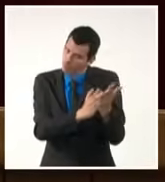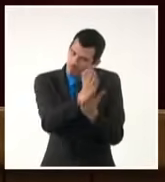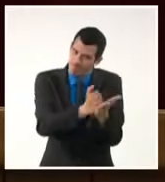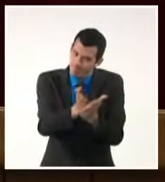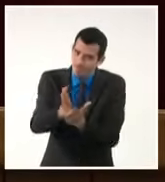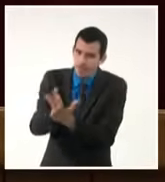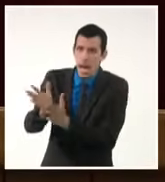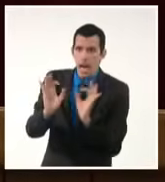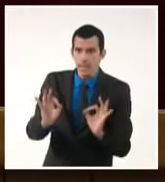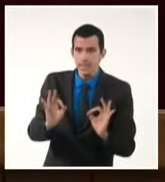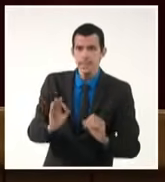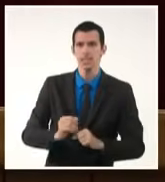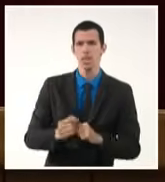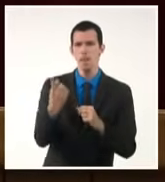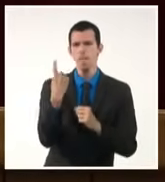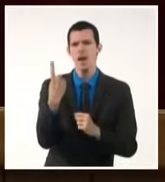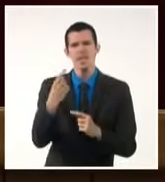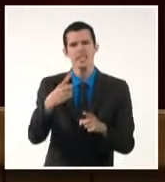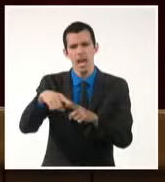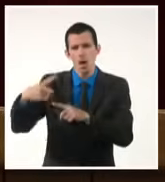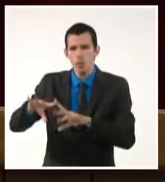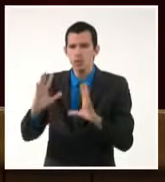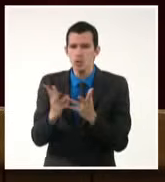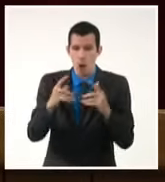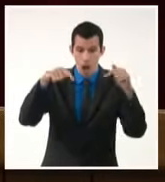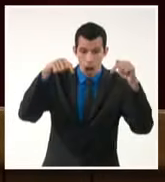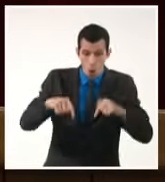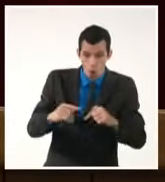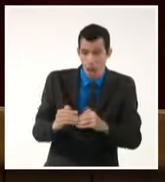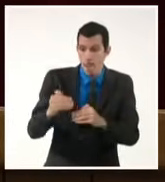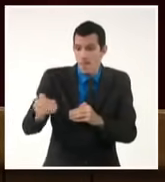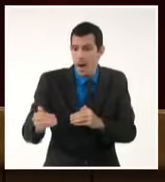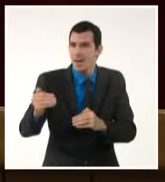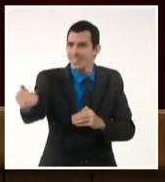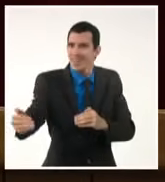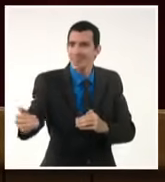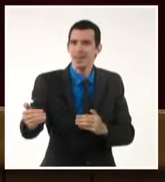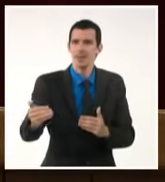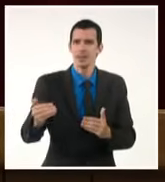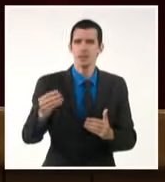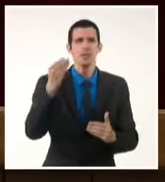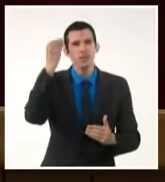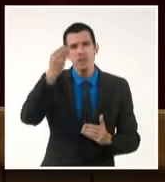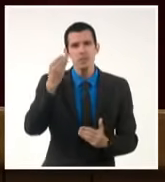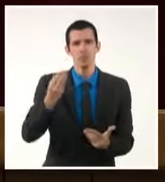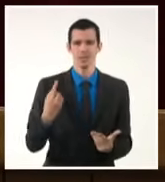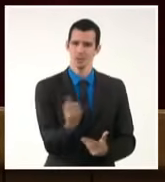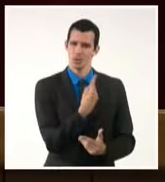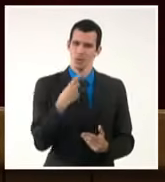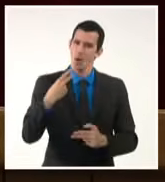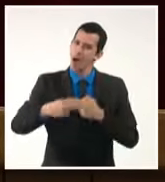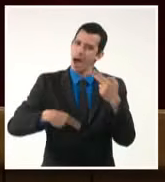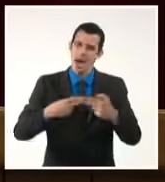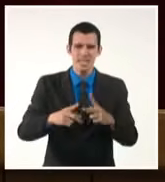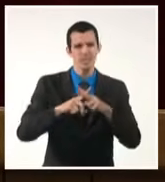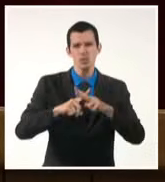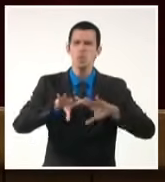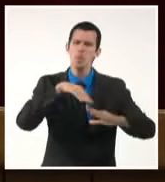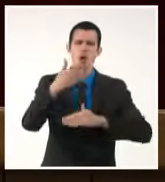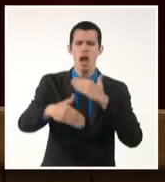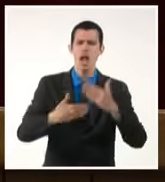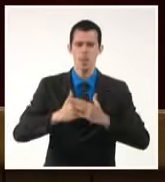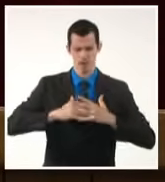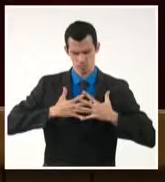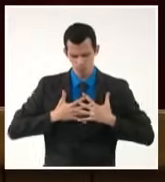el corto, mediano y largo plazo. Ninguna medida resuelve por sí sola todos los